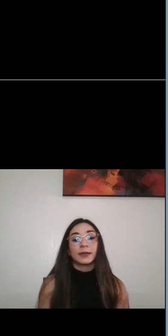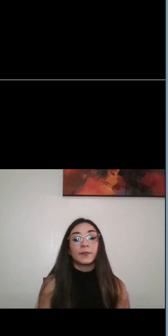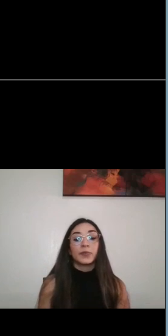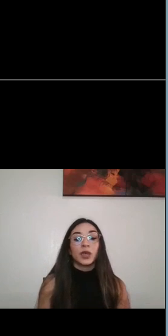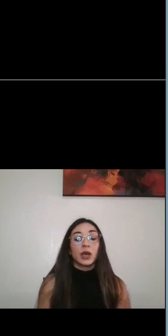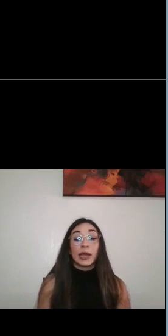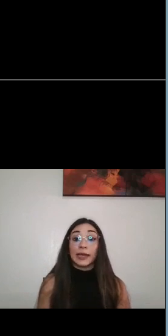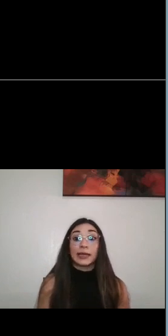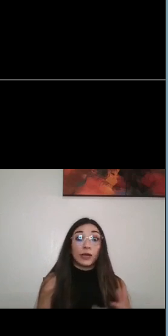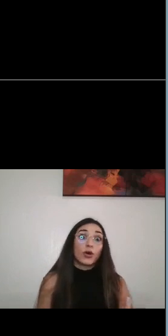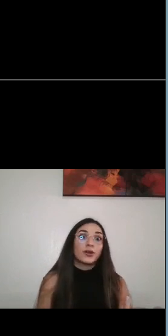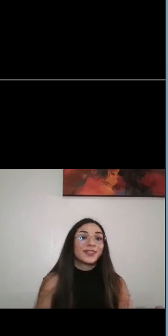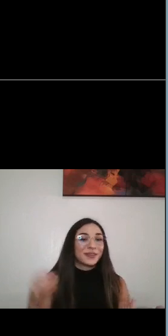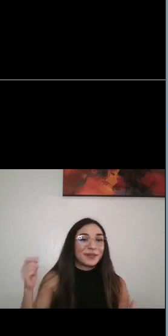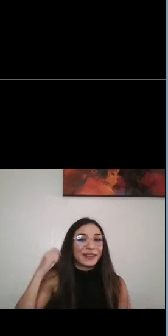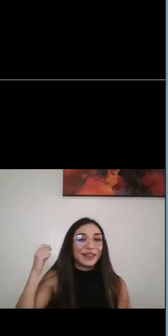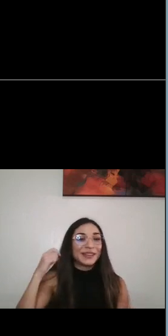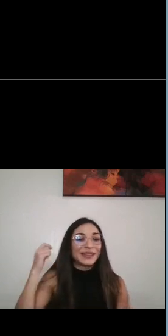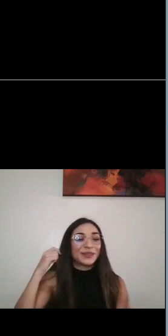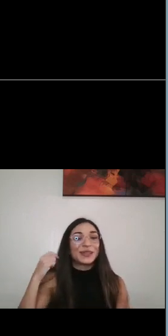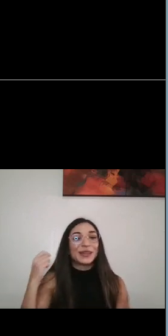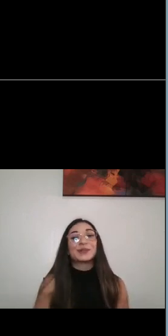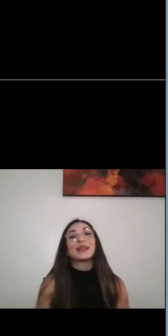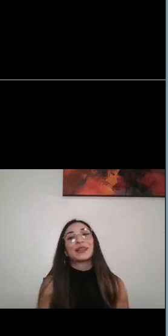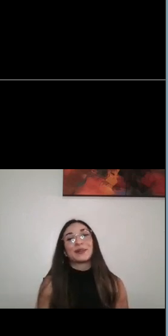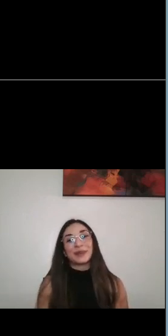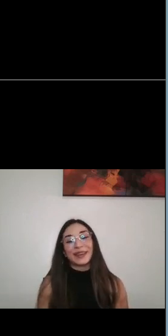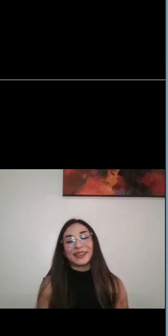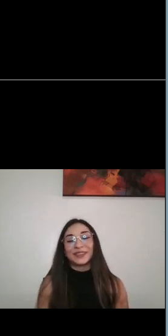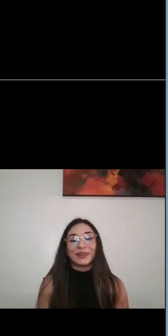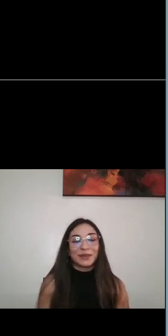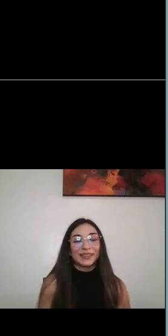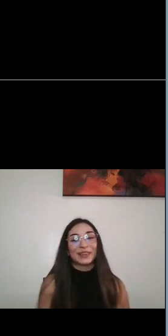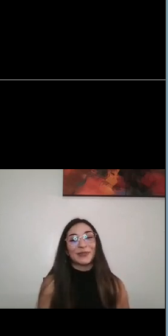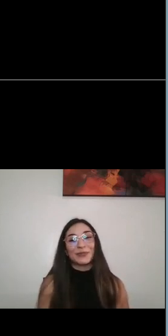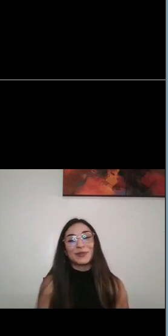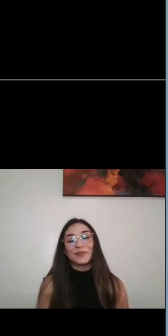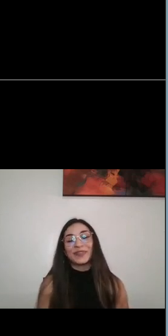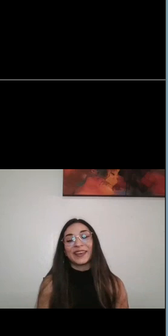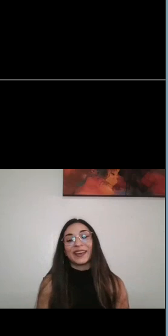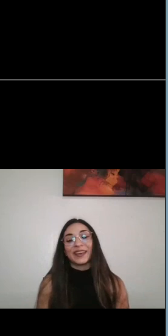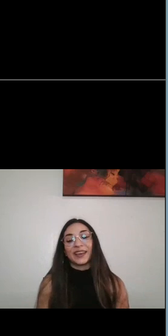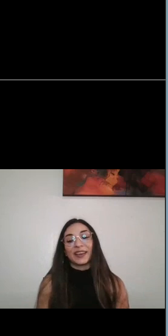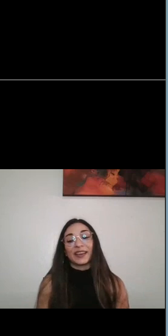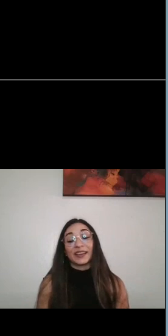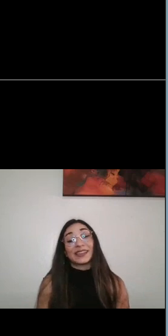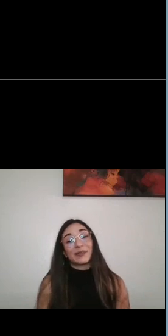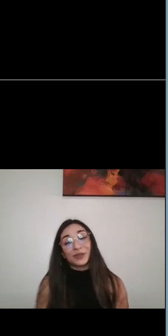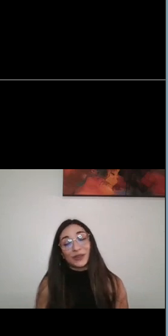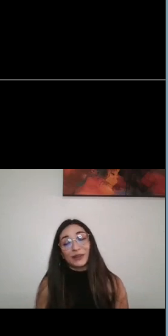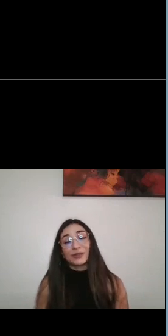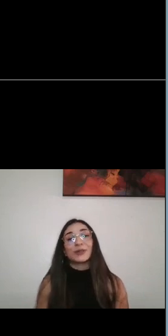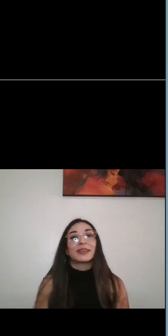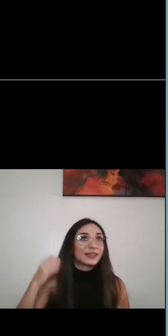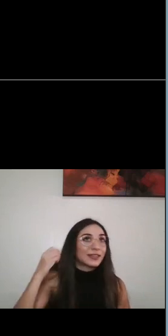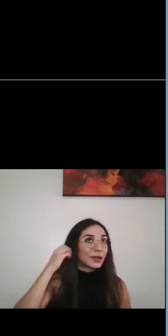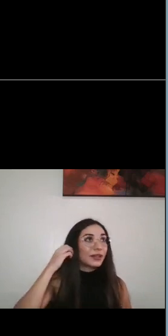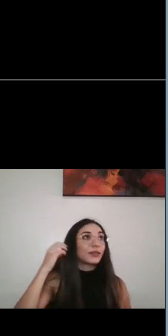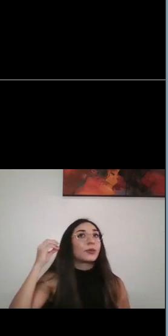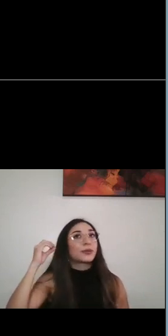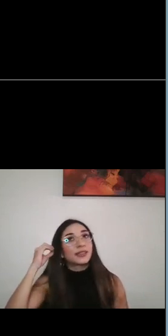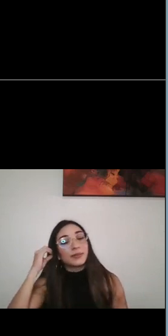cabecita. Y o se meten y se introducen cositas, ¿verdad? Que eso también es bastante común. Y que llega mucho la consulta, que es que